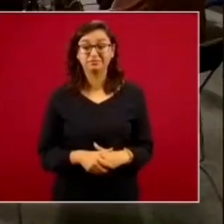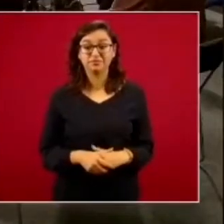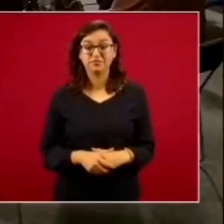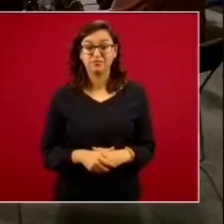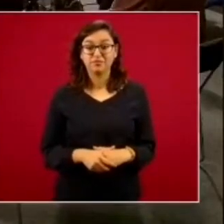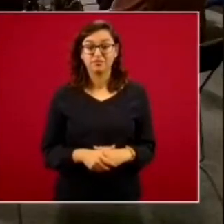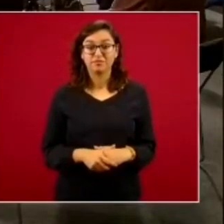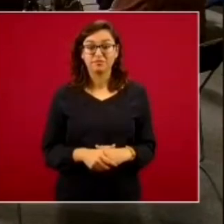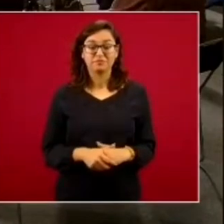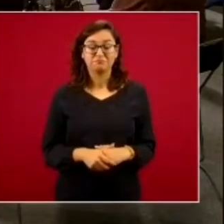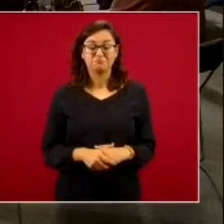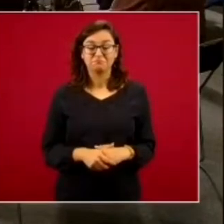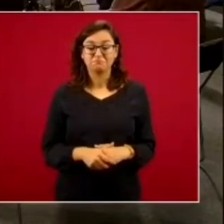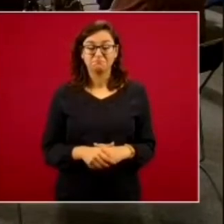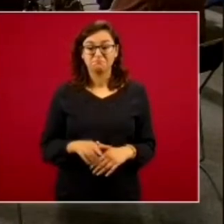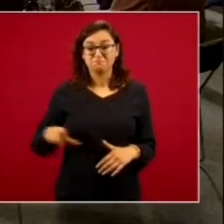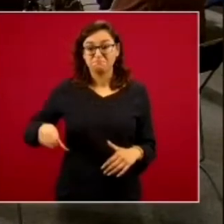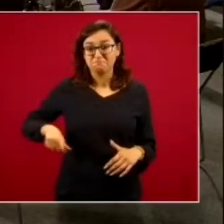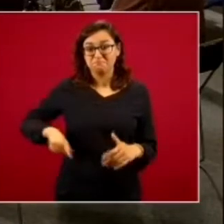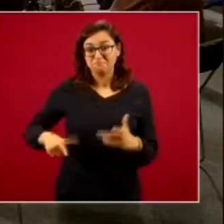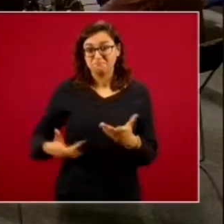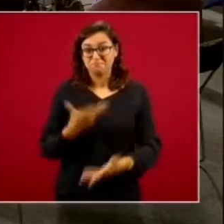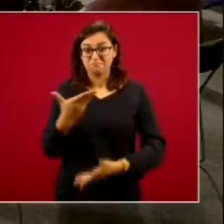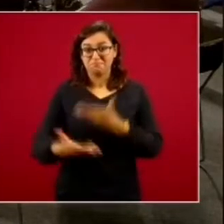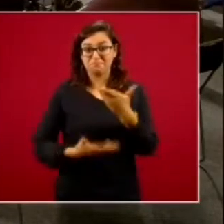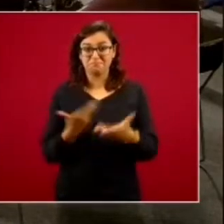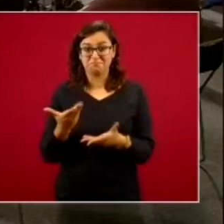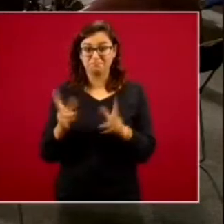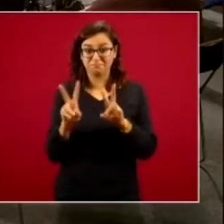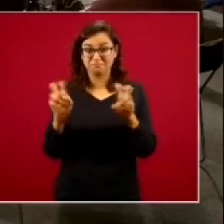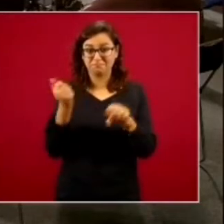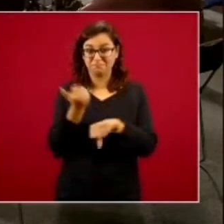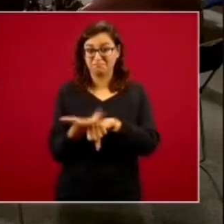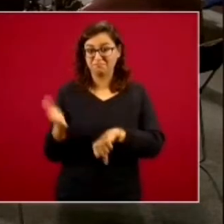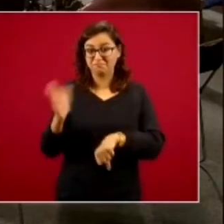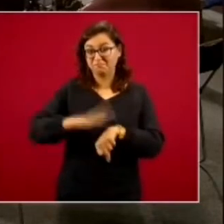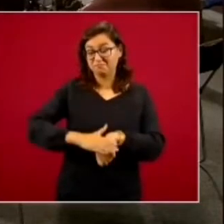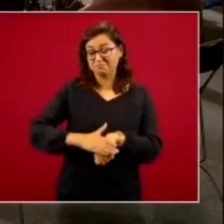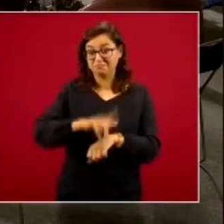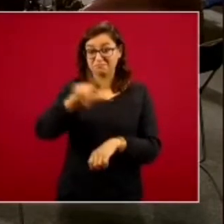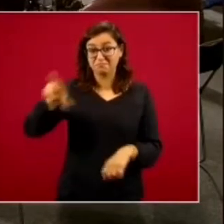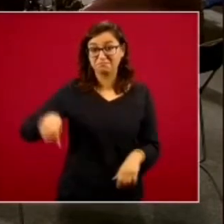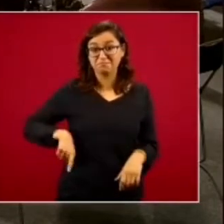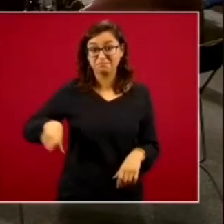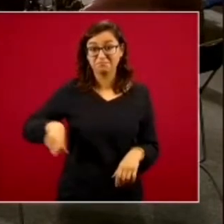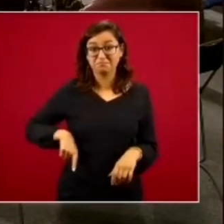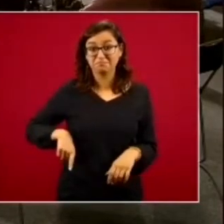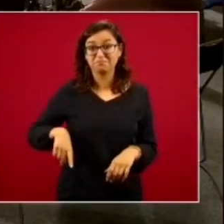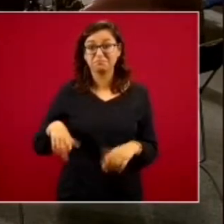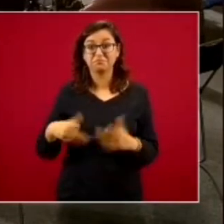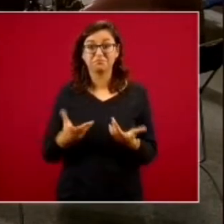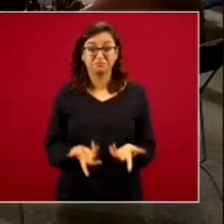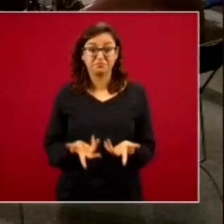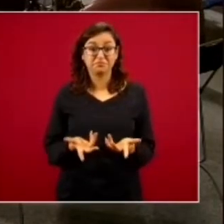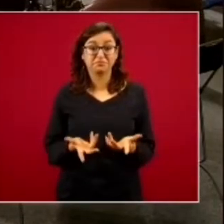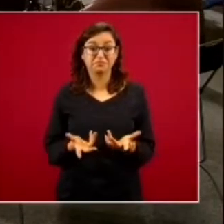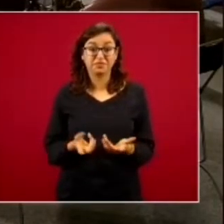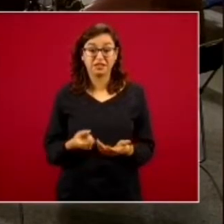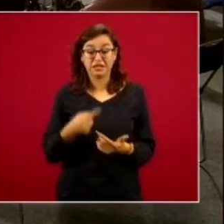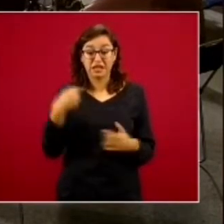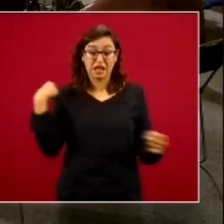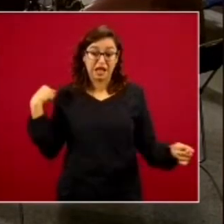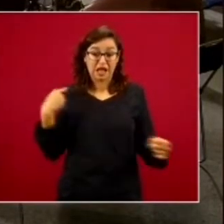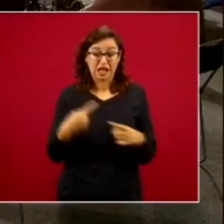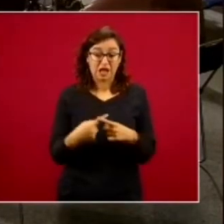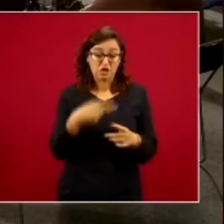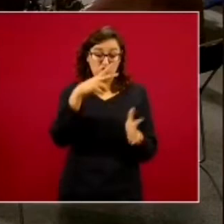públicos en materia de la administración pública. Bueno, estos son, digamos, la suma de solo de estos